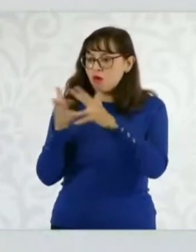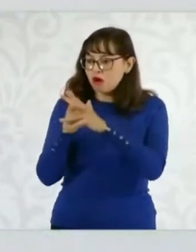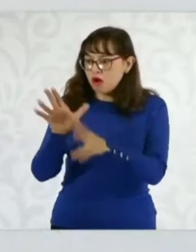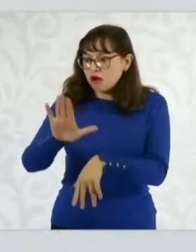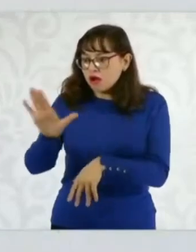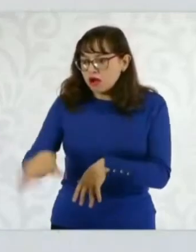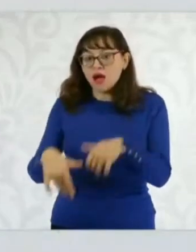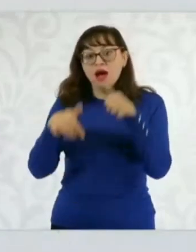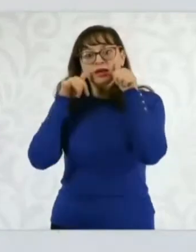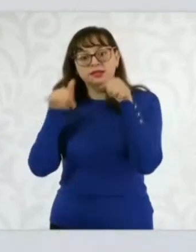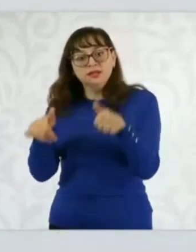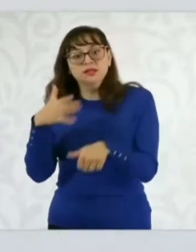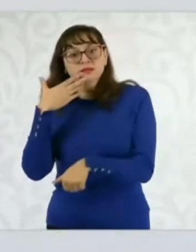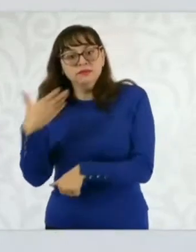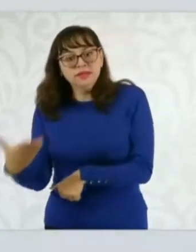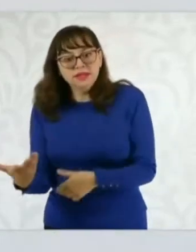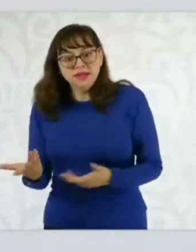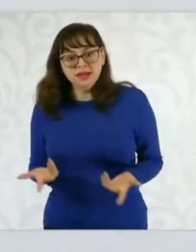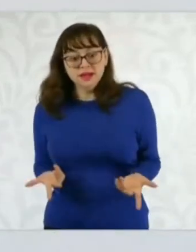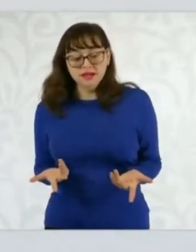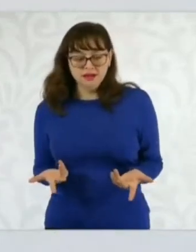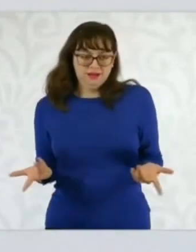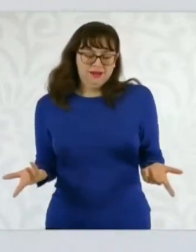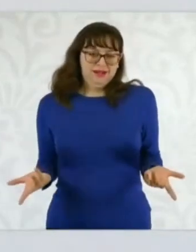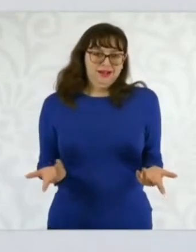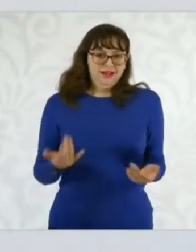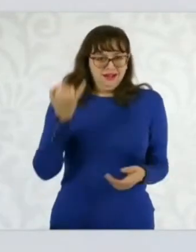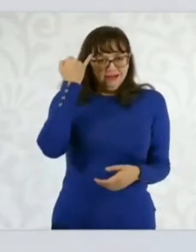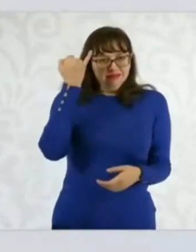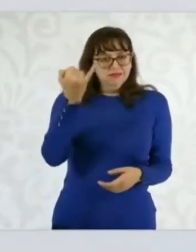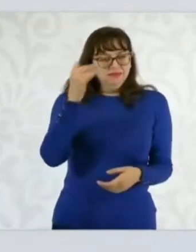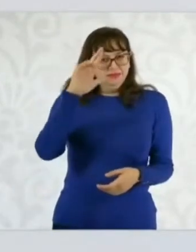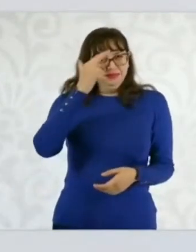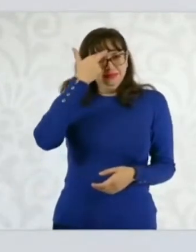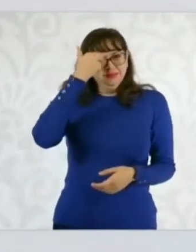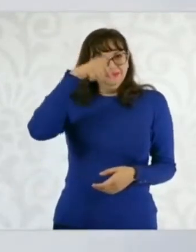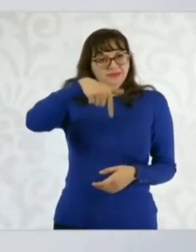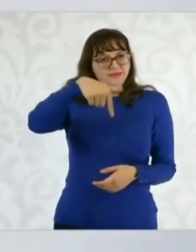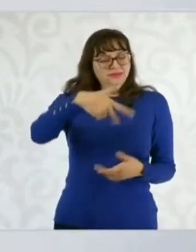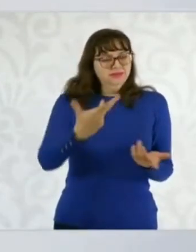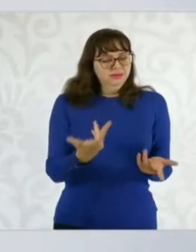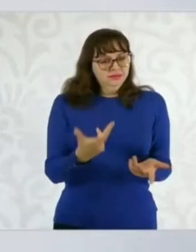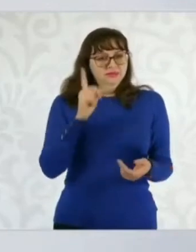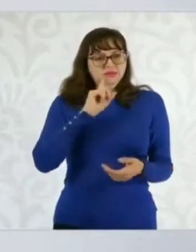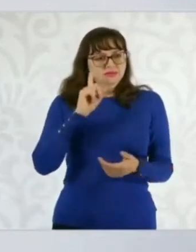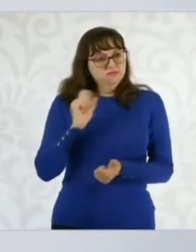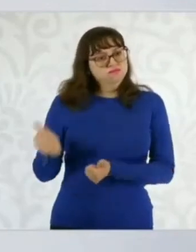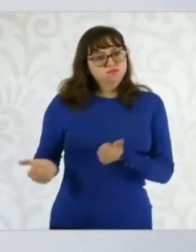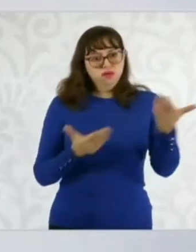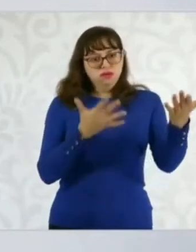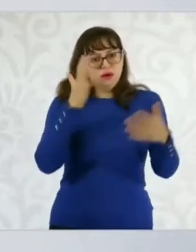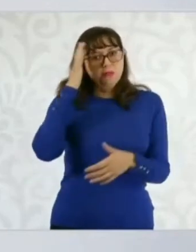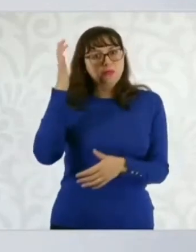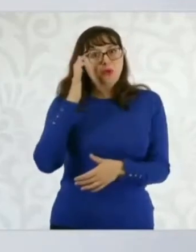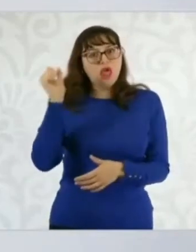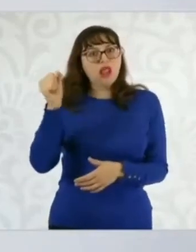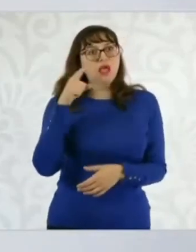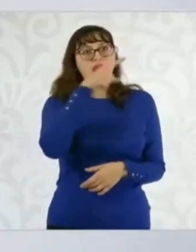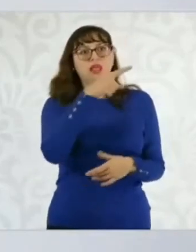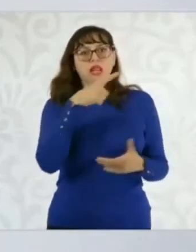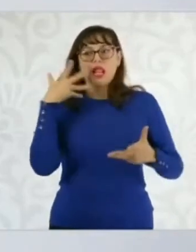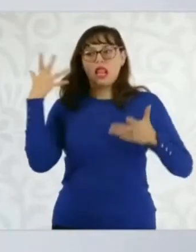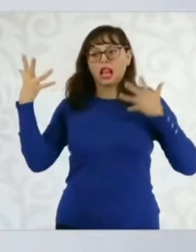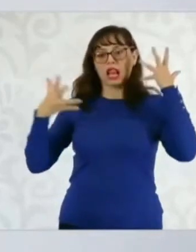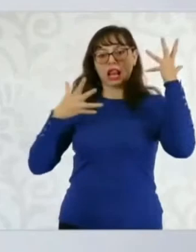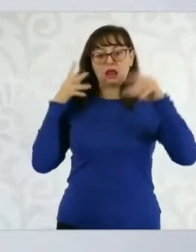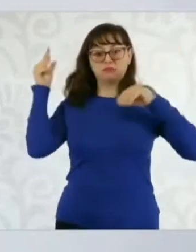nunca más, como fue el caso de Morelos o de otros casos, en el caso de un feminicidio,